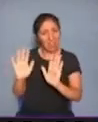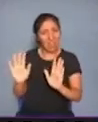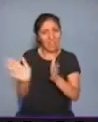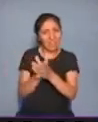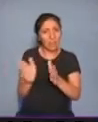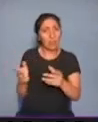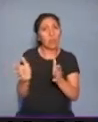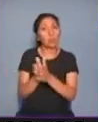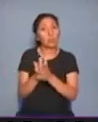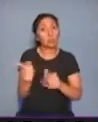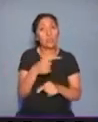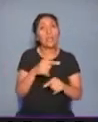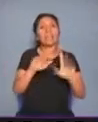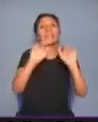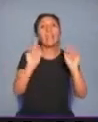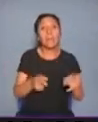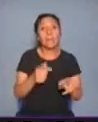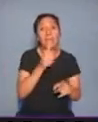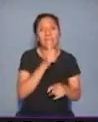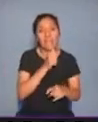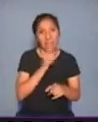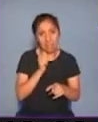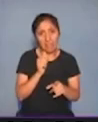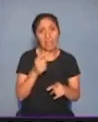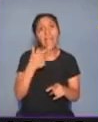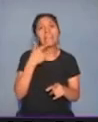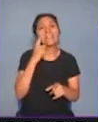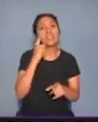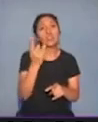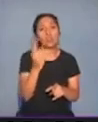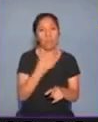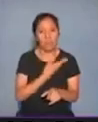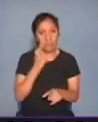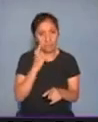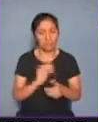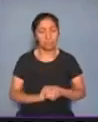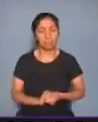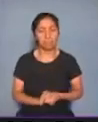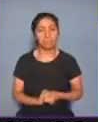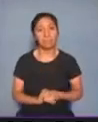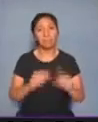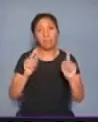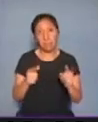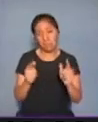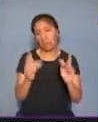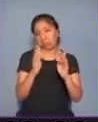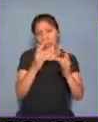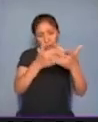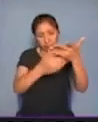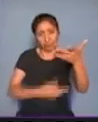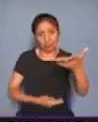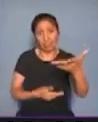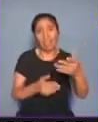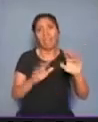farmacia siufi Este ahí están a la venta los calendarios obviamente también se pueden comunicar por las redes sociales de la institución